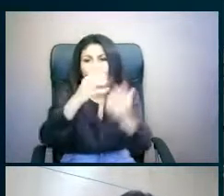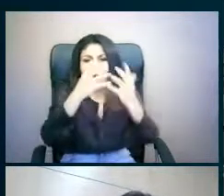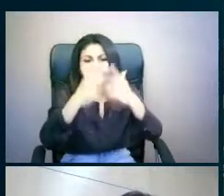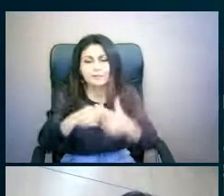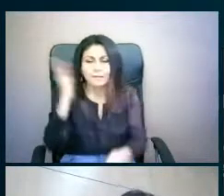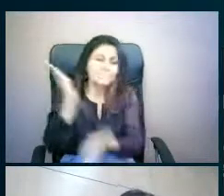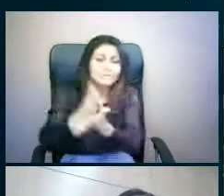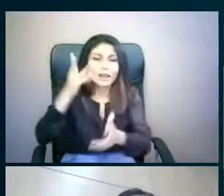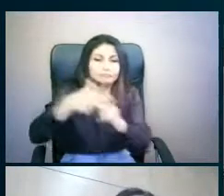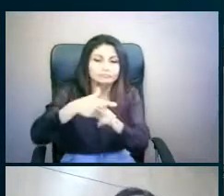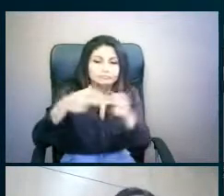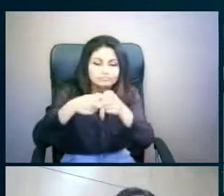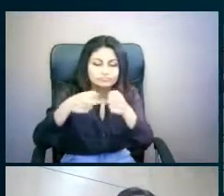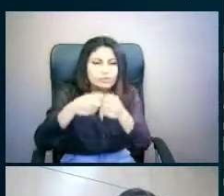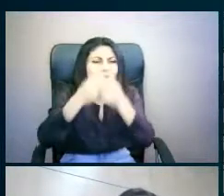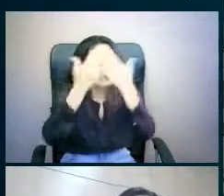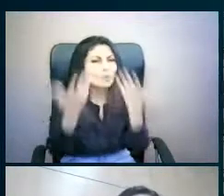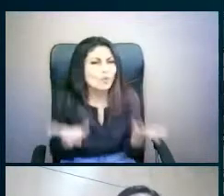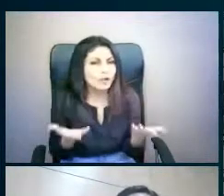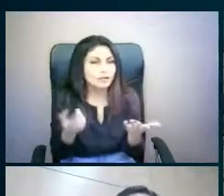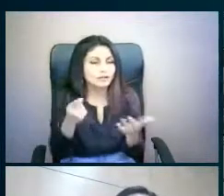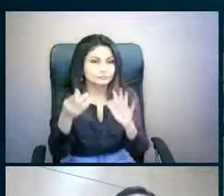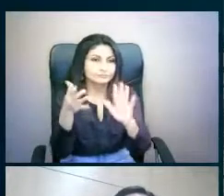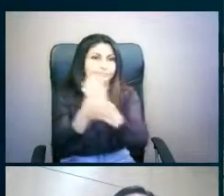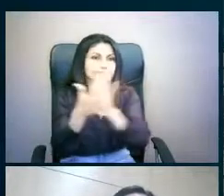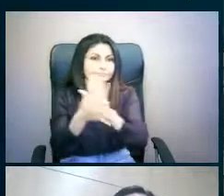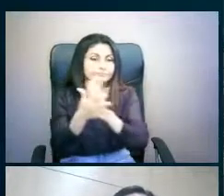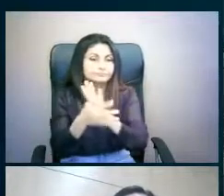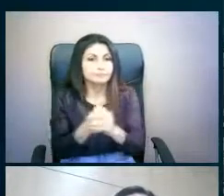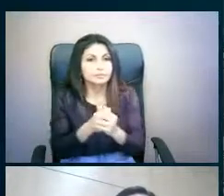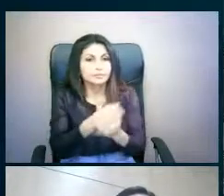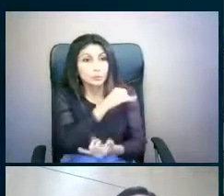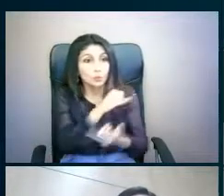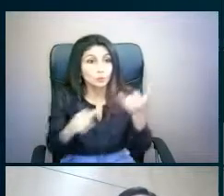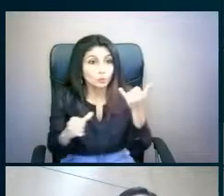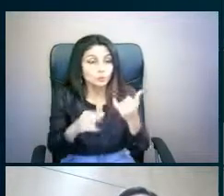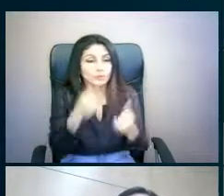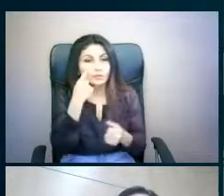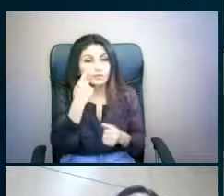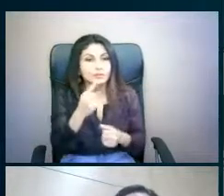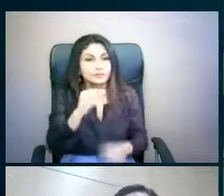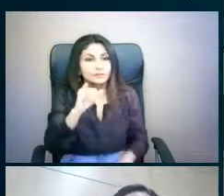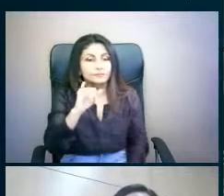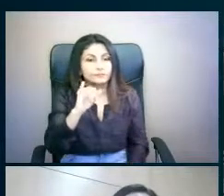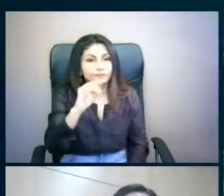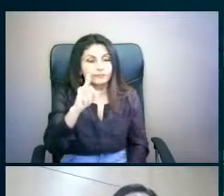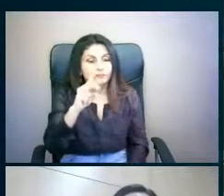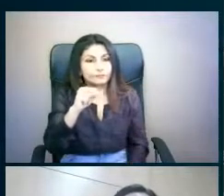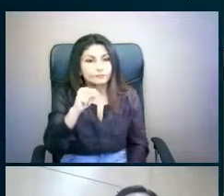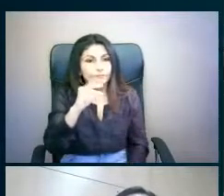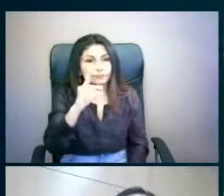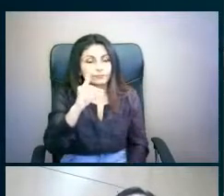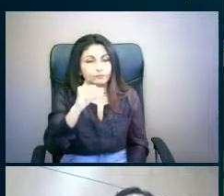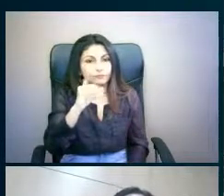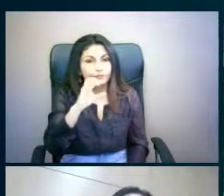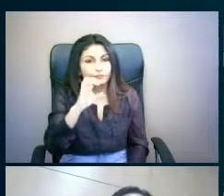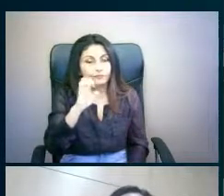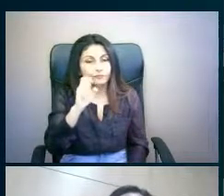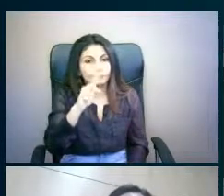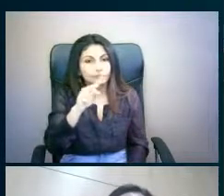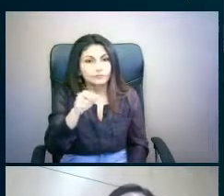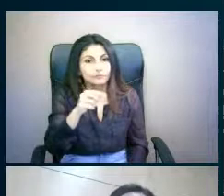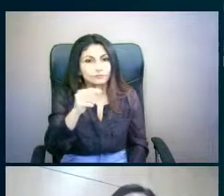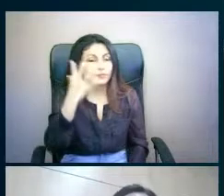de esas interrupciones que se dieron. Y por último, utilizamos un reporte que es interno, que se